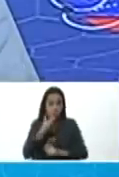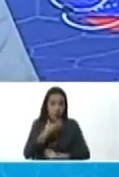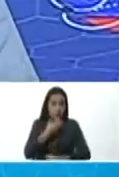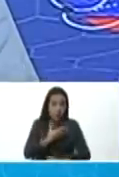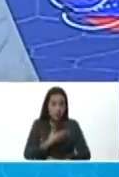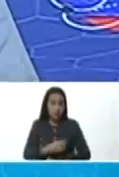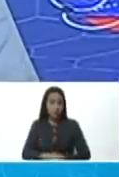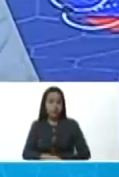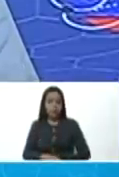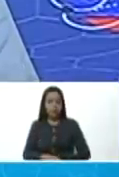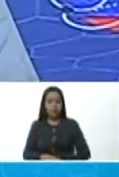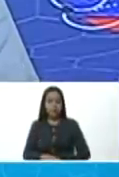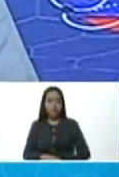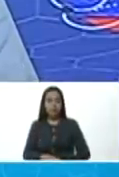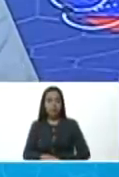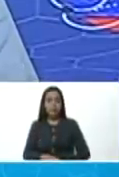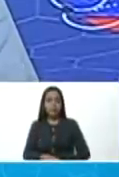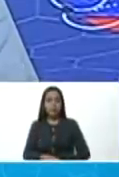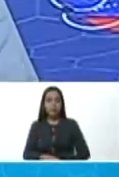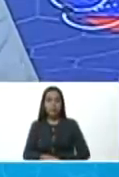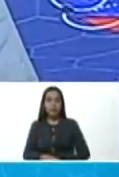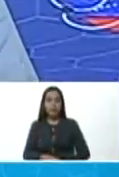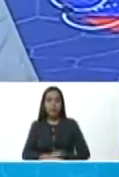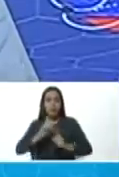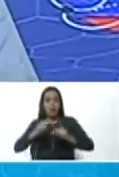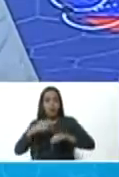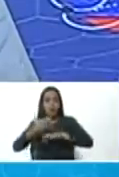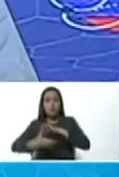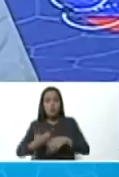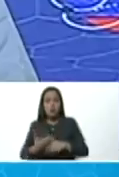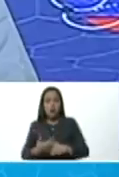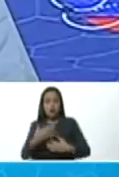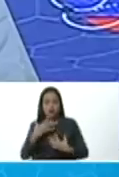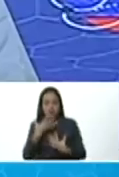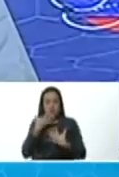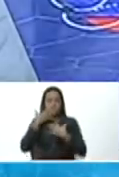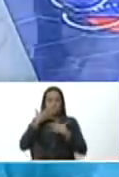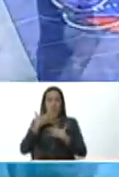médicas. Y el síndrome respiratorio